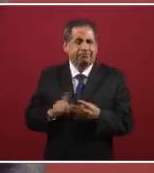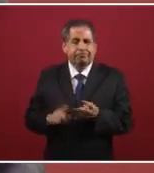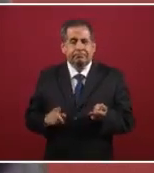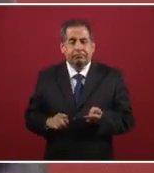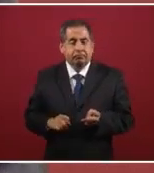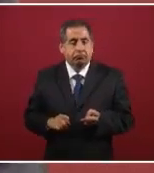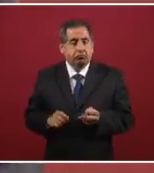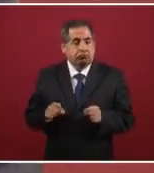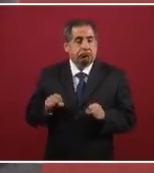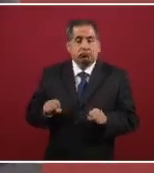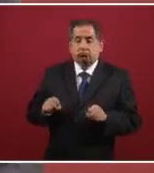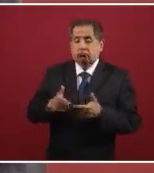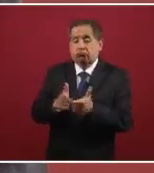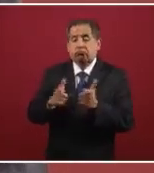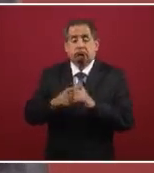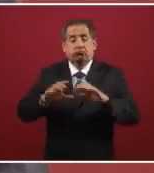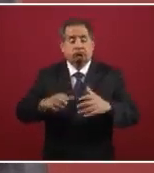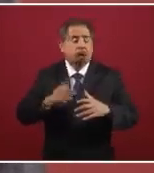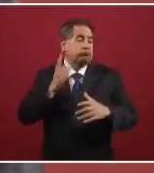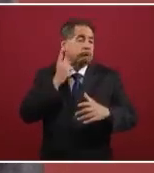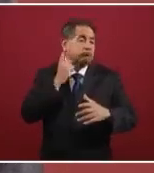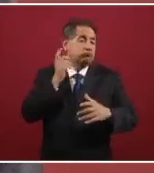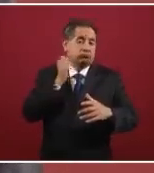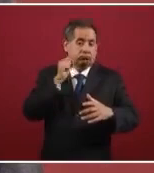El poder legislativo,